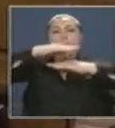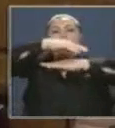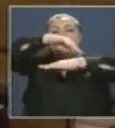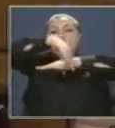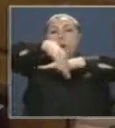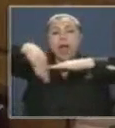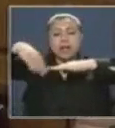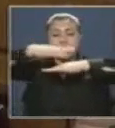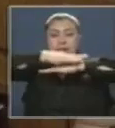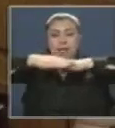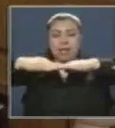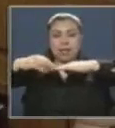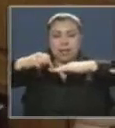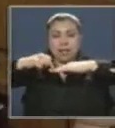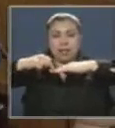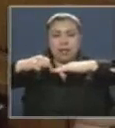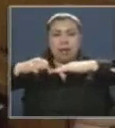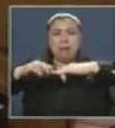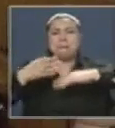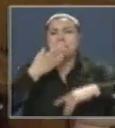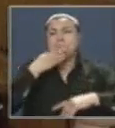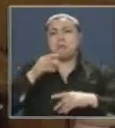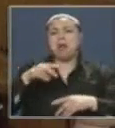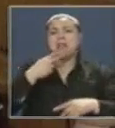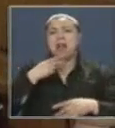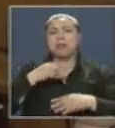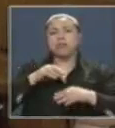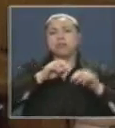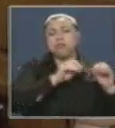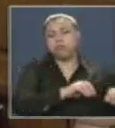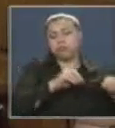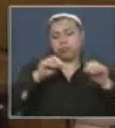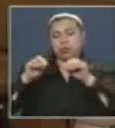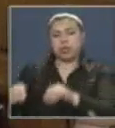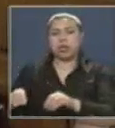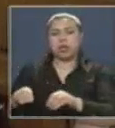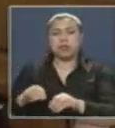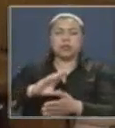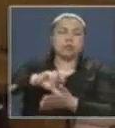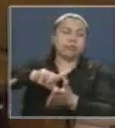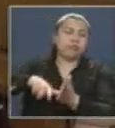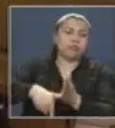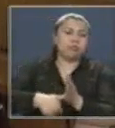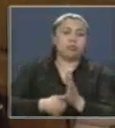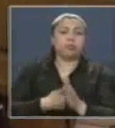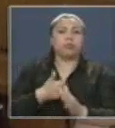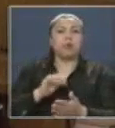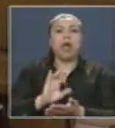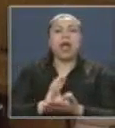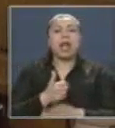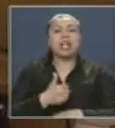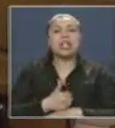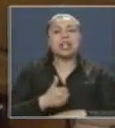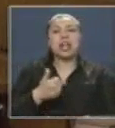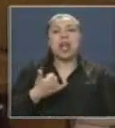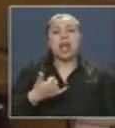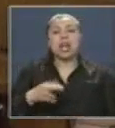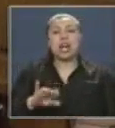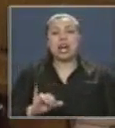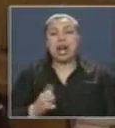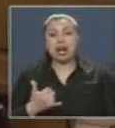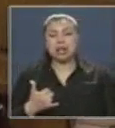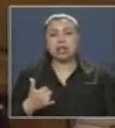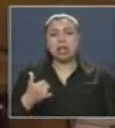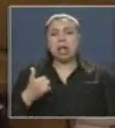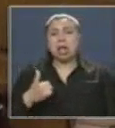su gente. Durante largo tiempo han habido retrasos, han habido suspensiones en la resolución. El intendente Harry Jürgens se comprometió